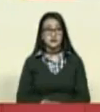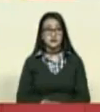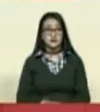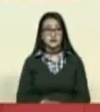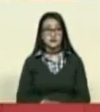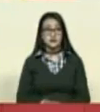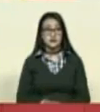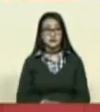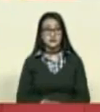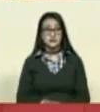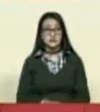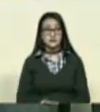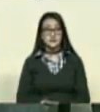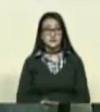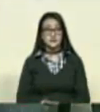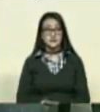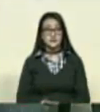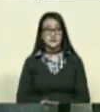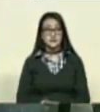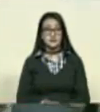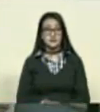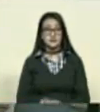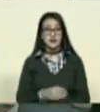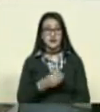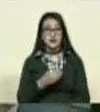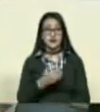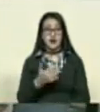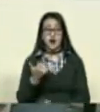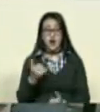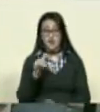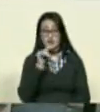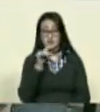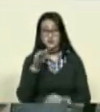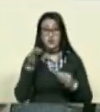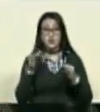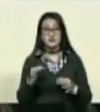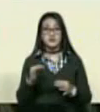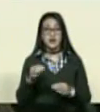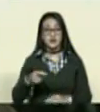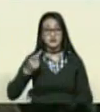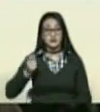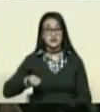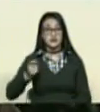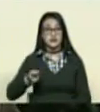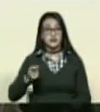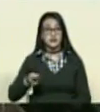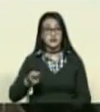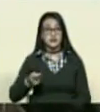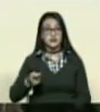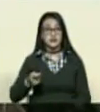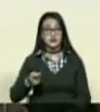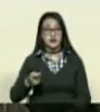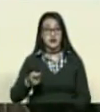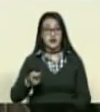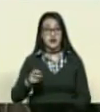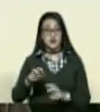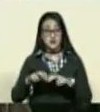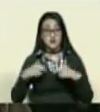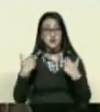Adelante. Presidente, acabamos de recibir esta información oficial. El Tribunal Supremo de Justicia, en sala